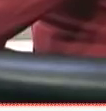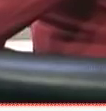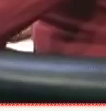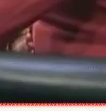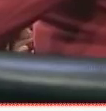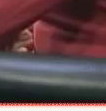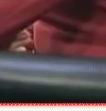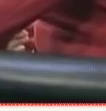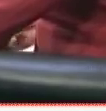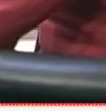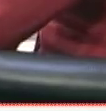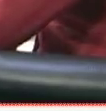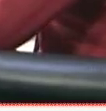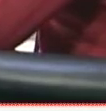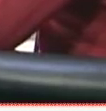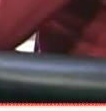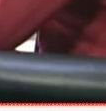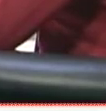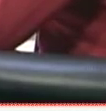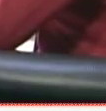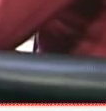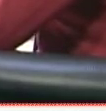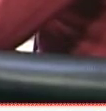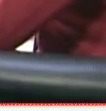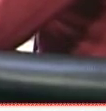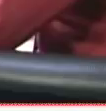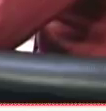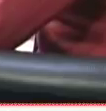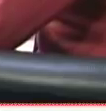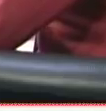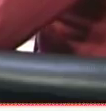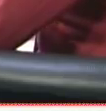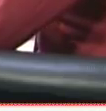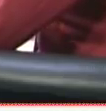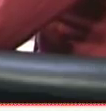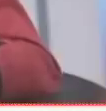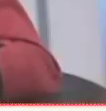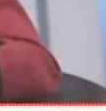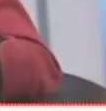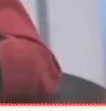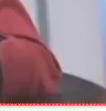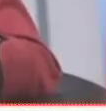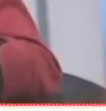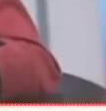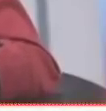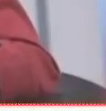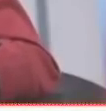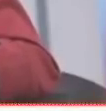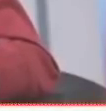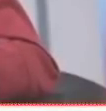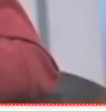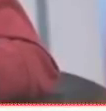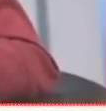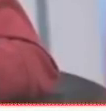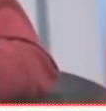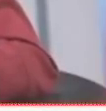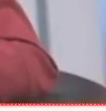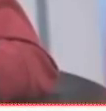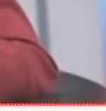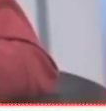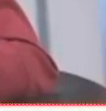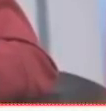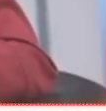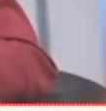sensibilidad especial. Es decir, utilizan niños, utilizan ancianos, utilizan imágenes